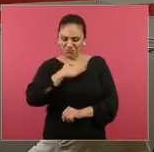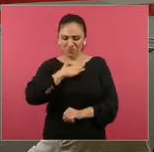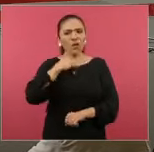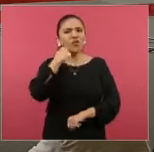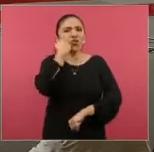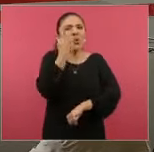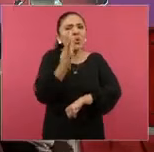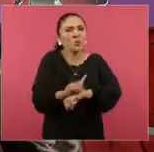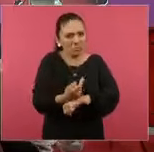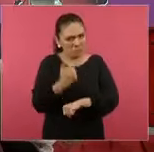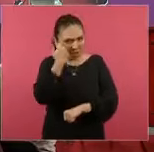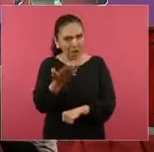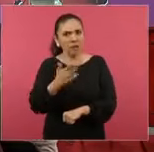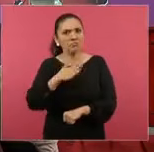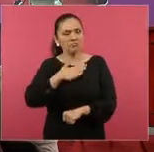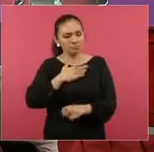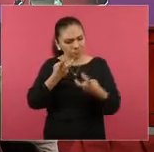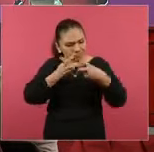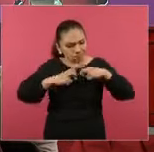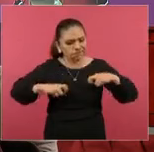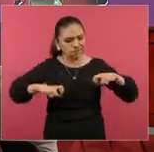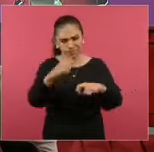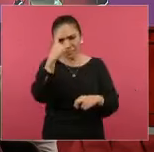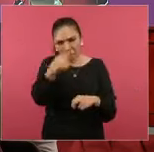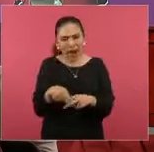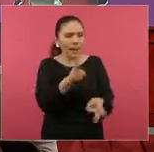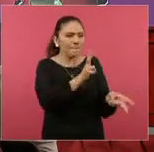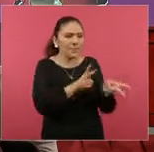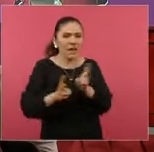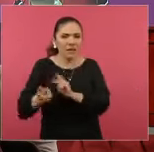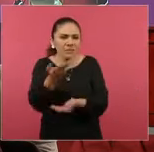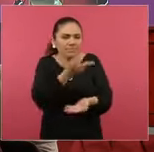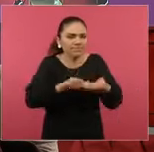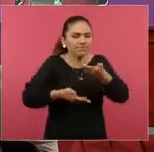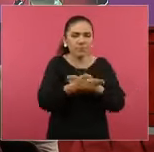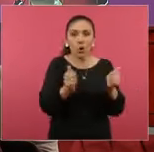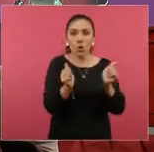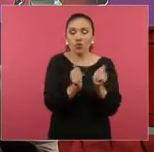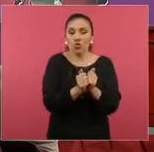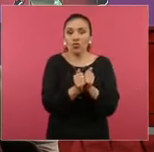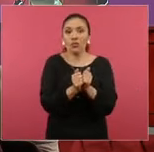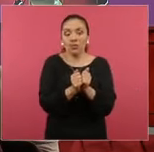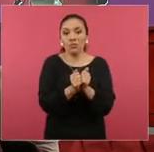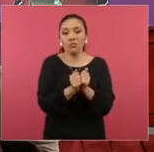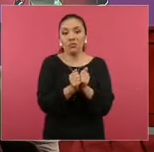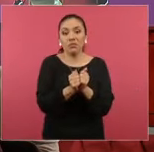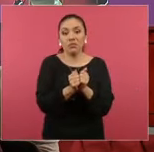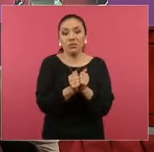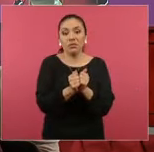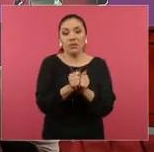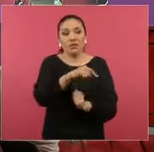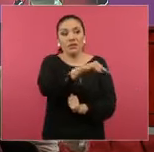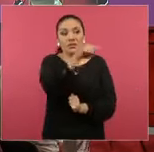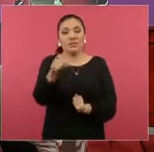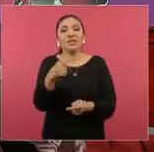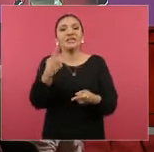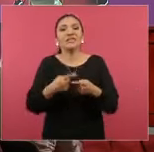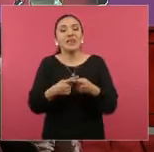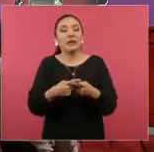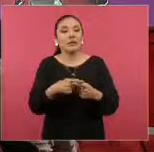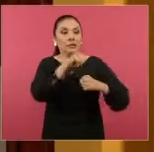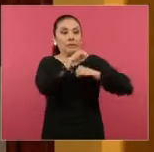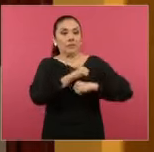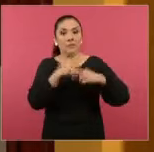voluntariamente se había sentado a platicar con quienes reciben la tarea de